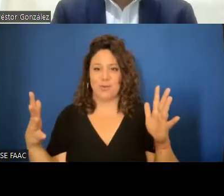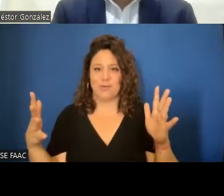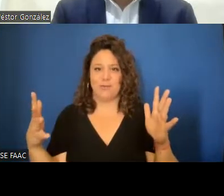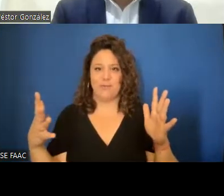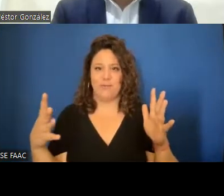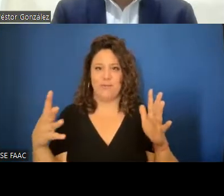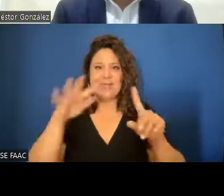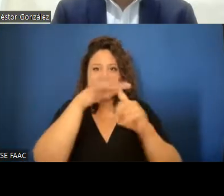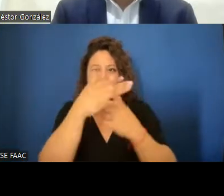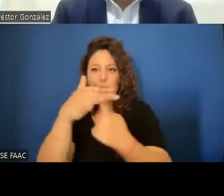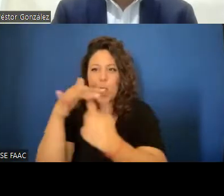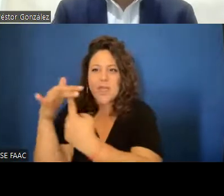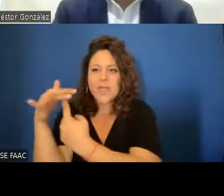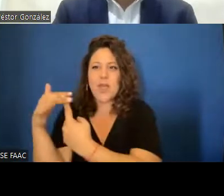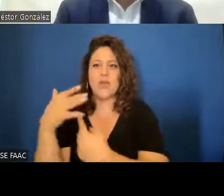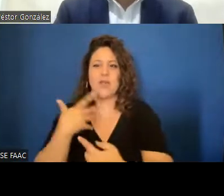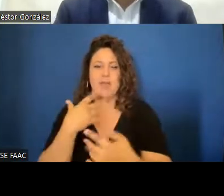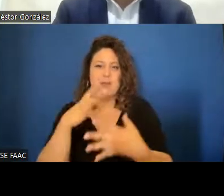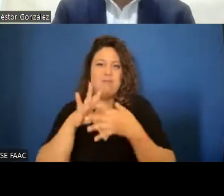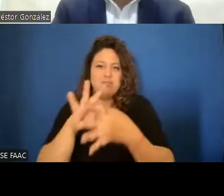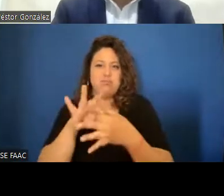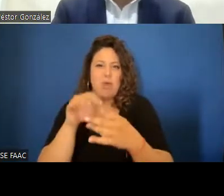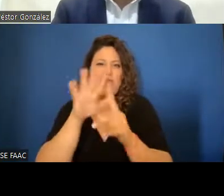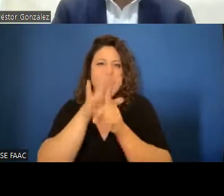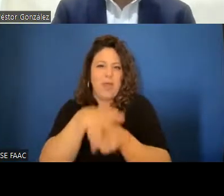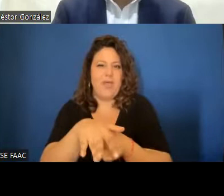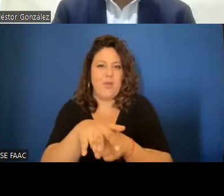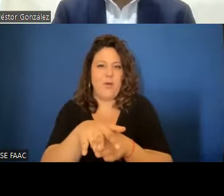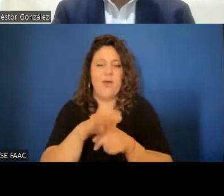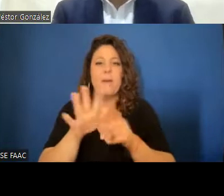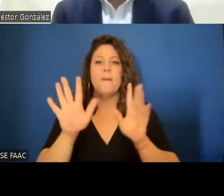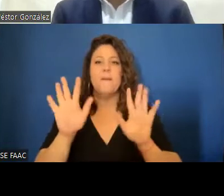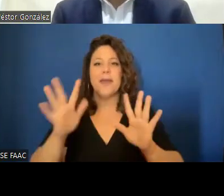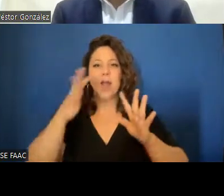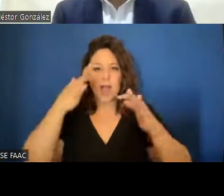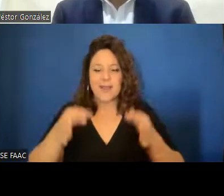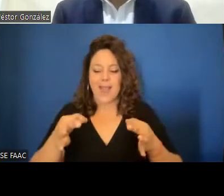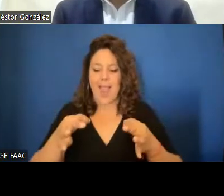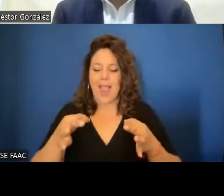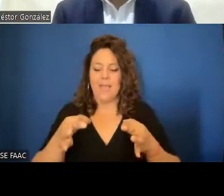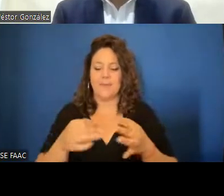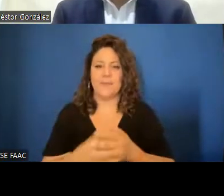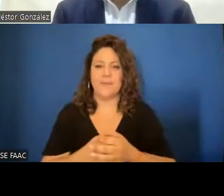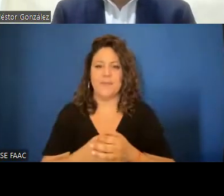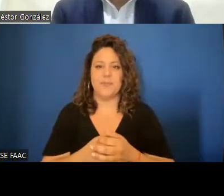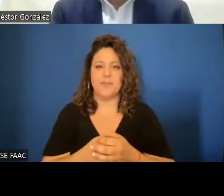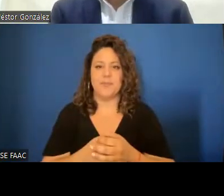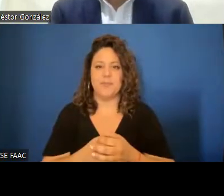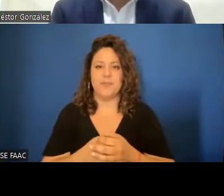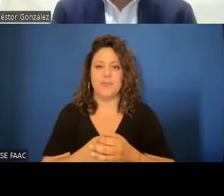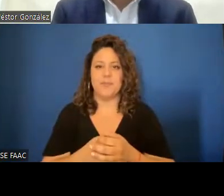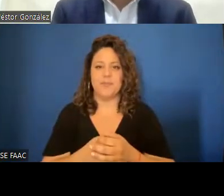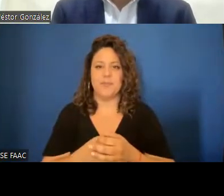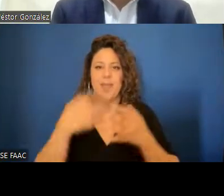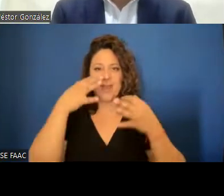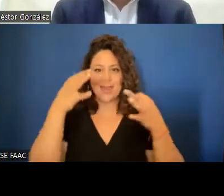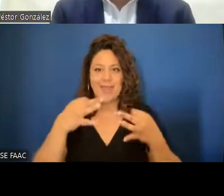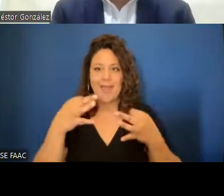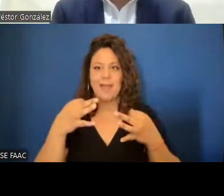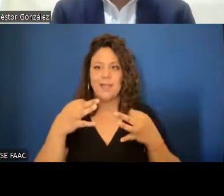o el incumplimiento de deberes y tampoco tiene que ser algo hecho a adrede, en el sentido de que